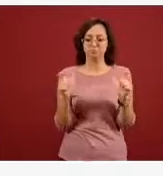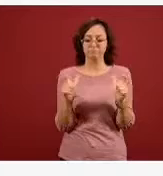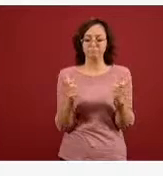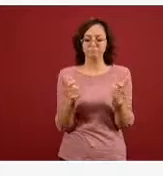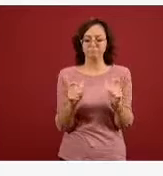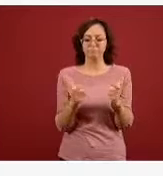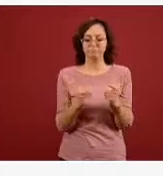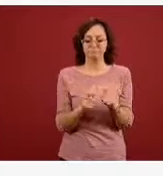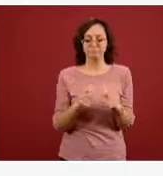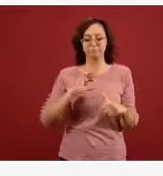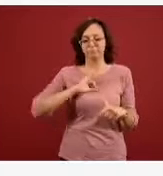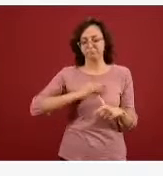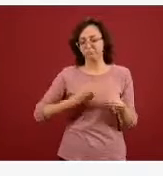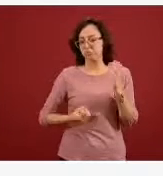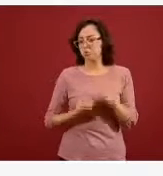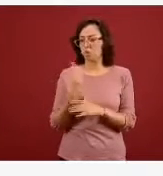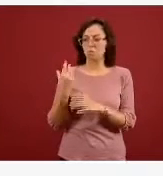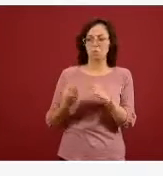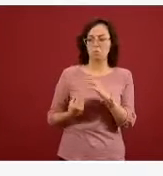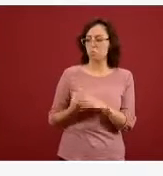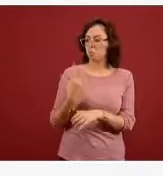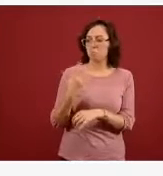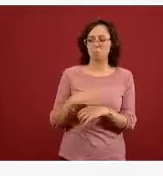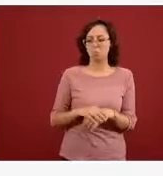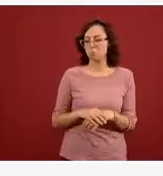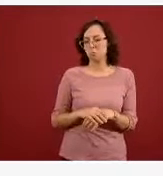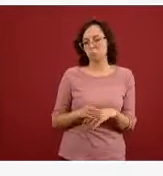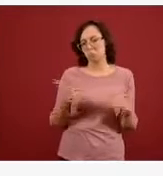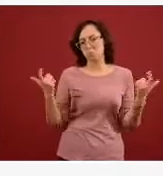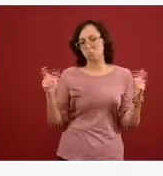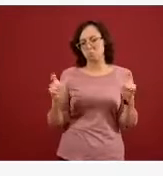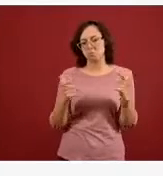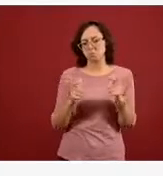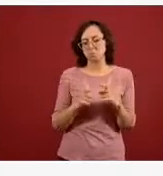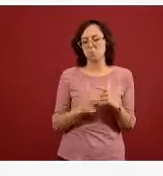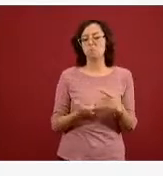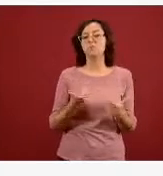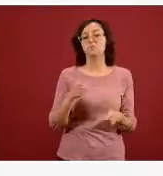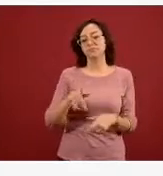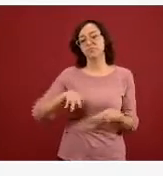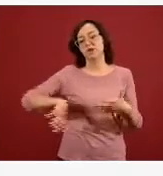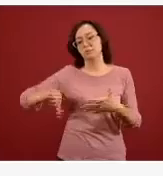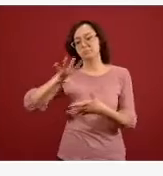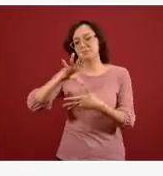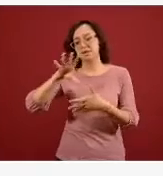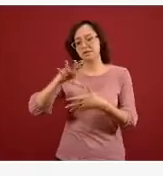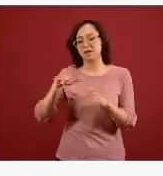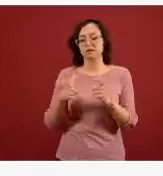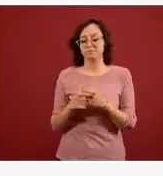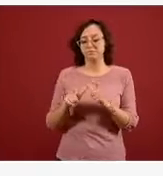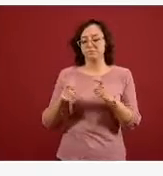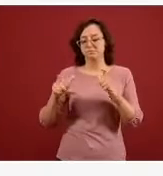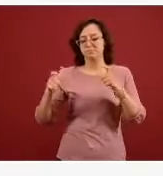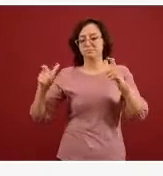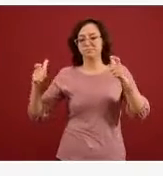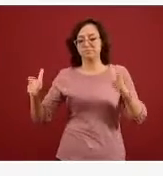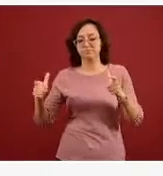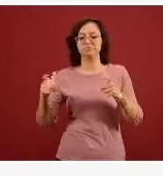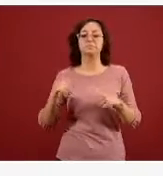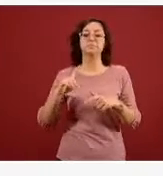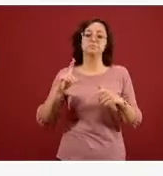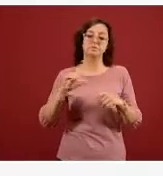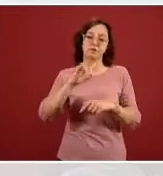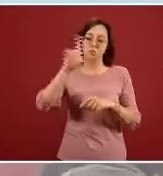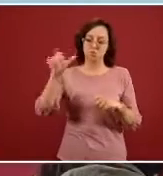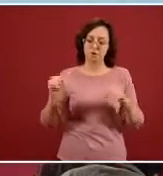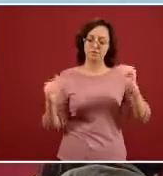la carga mundial de nuevos casos y en cambio la región de América empieza a subir, llegará un momento muy probablemente en que estén iguales